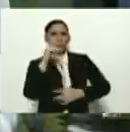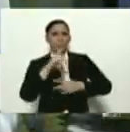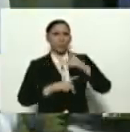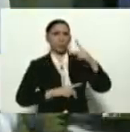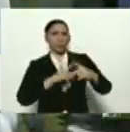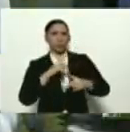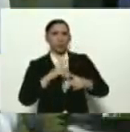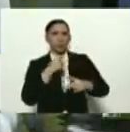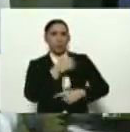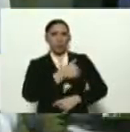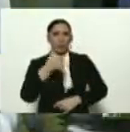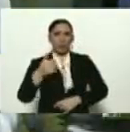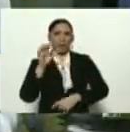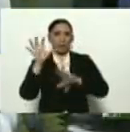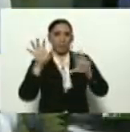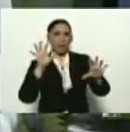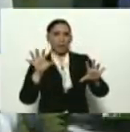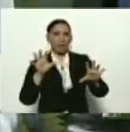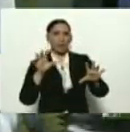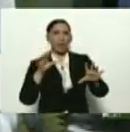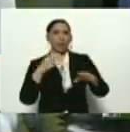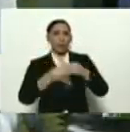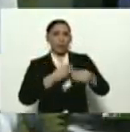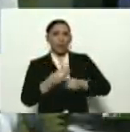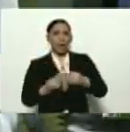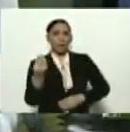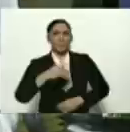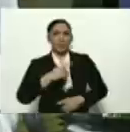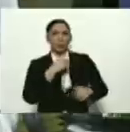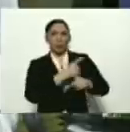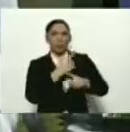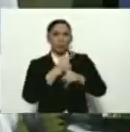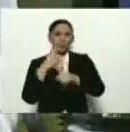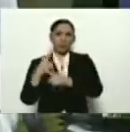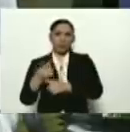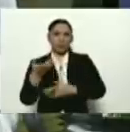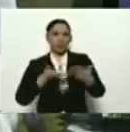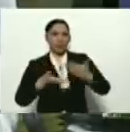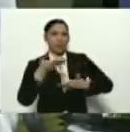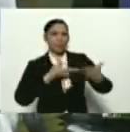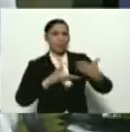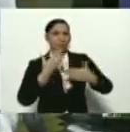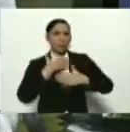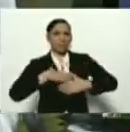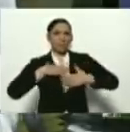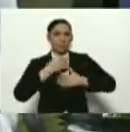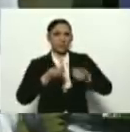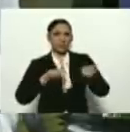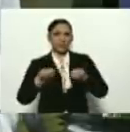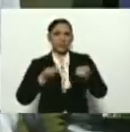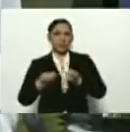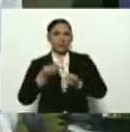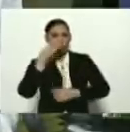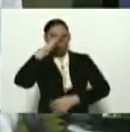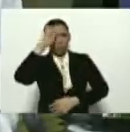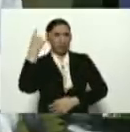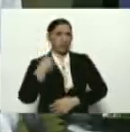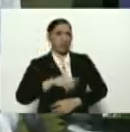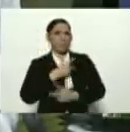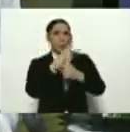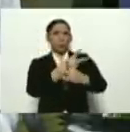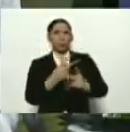lo que les resulte más competitivo e intercambiando bienes y servicios. Cuba tiene la